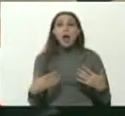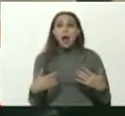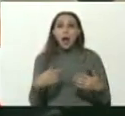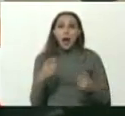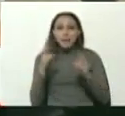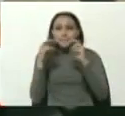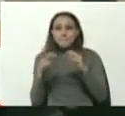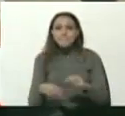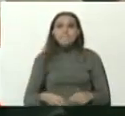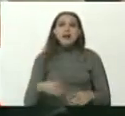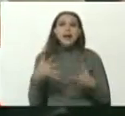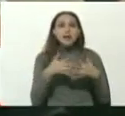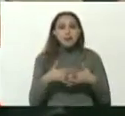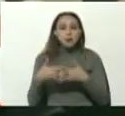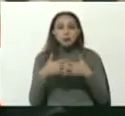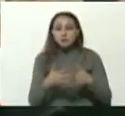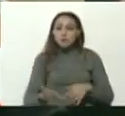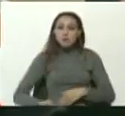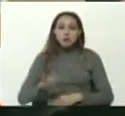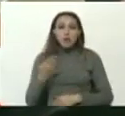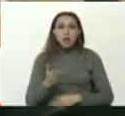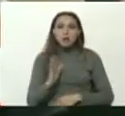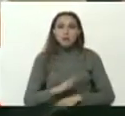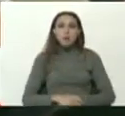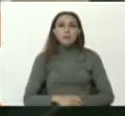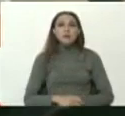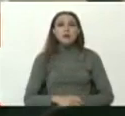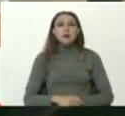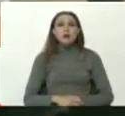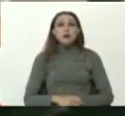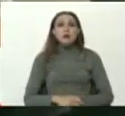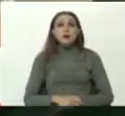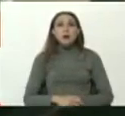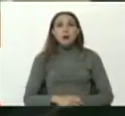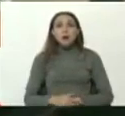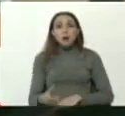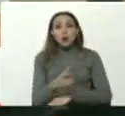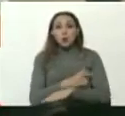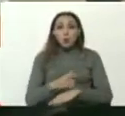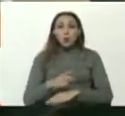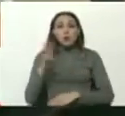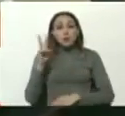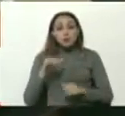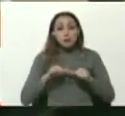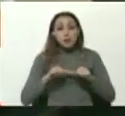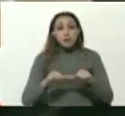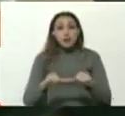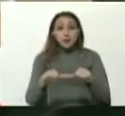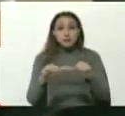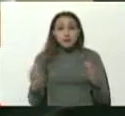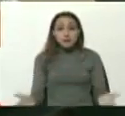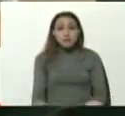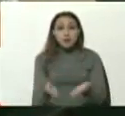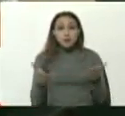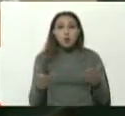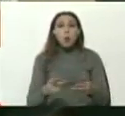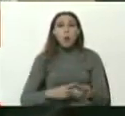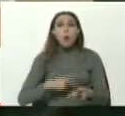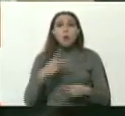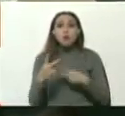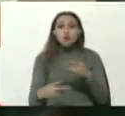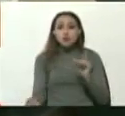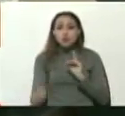Unidos. Señora vicepresidenta, el gobierno venezolano reitera su voluntad de seguir avanzando en un proceso de diálogo